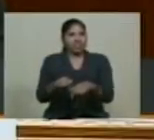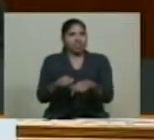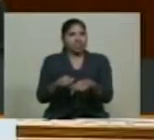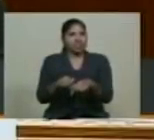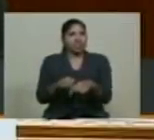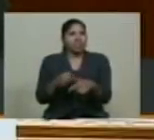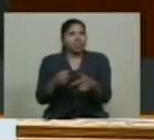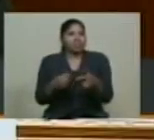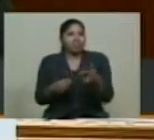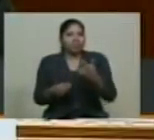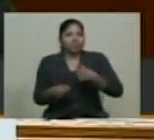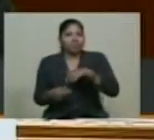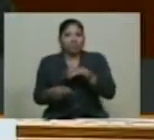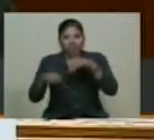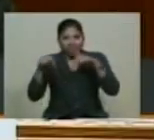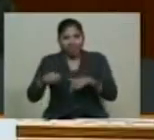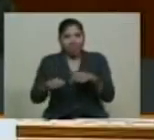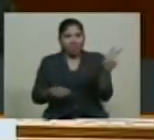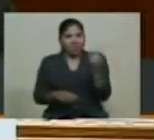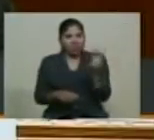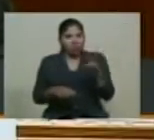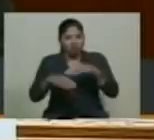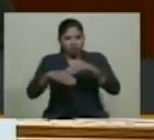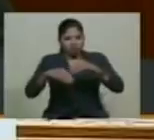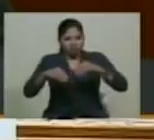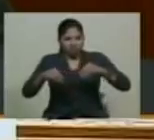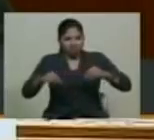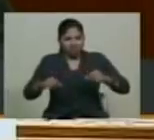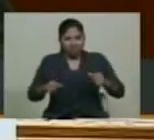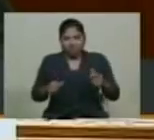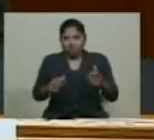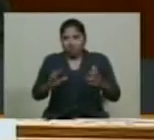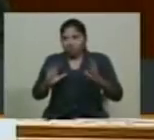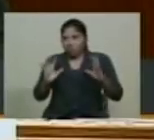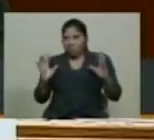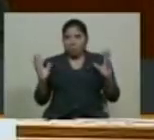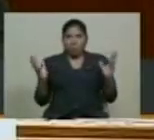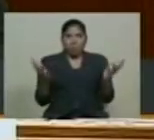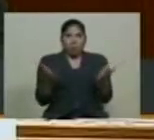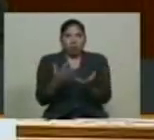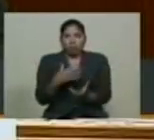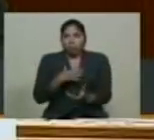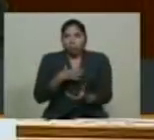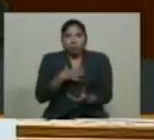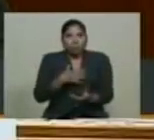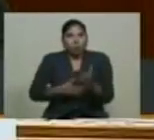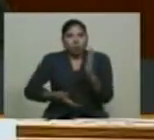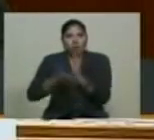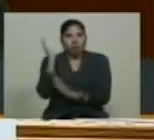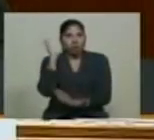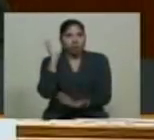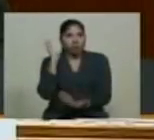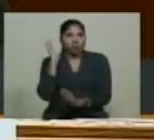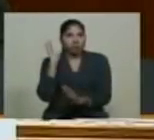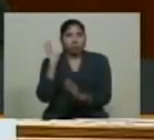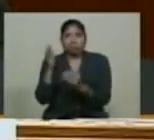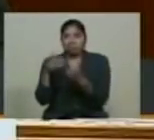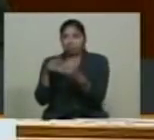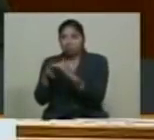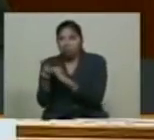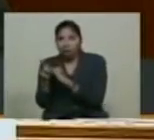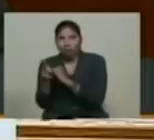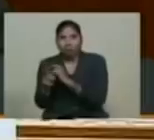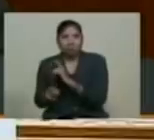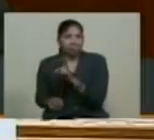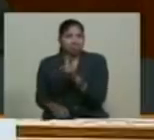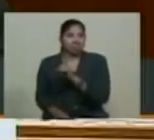nuestra tierra sagrada, en un espacio inhóspito para cualquier fuerza extranjera. En un espacio donde